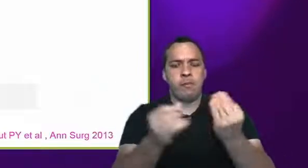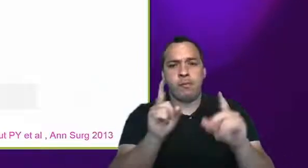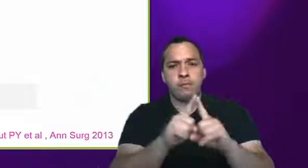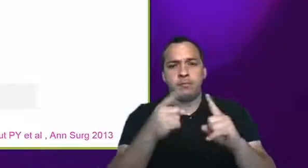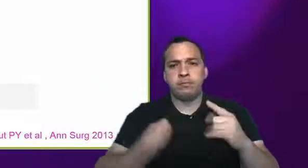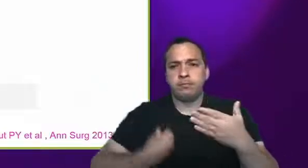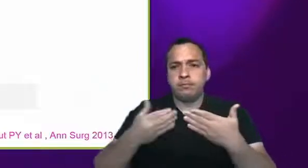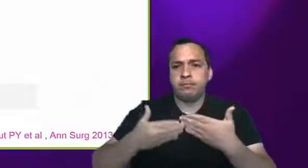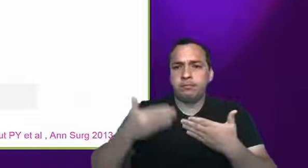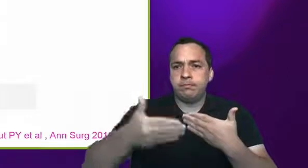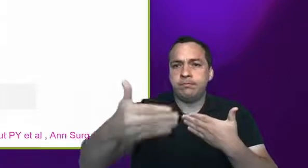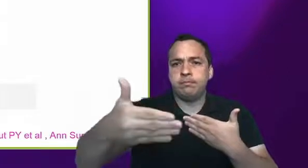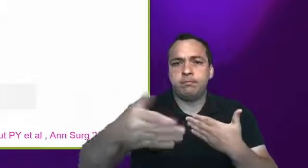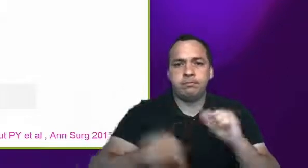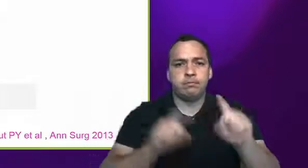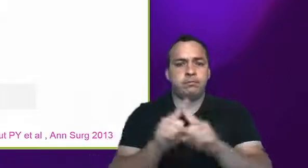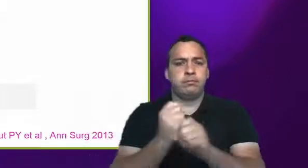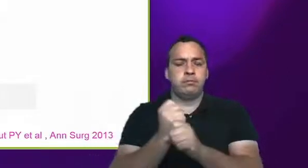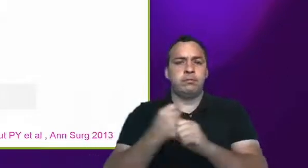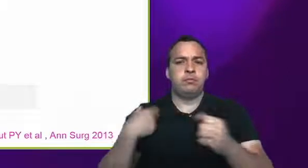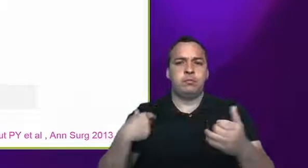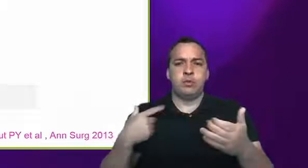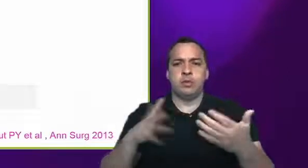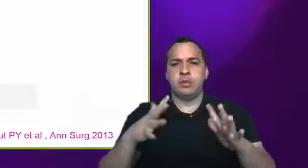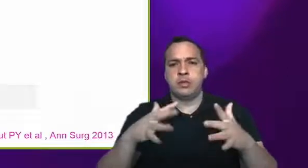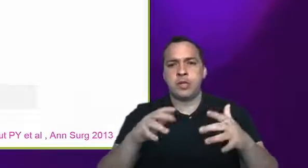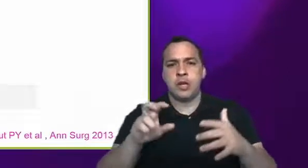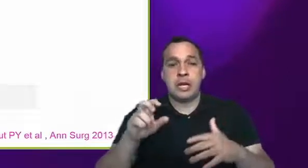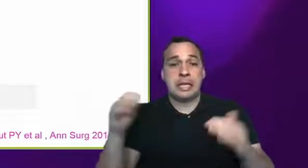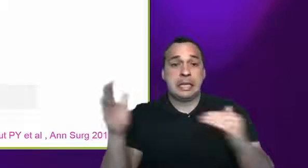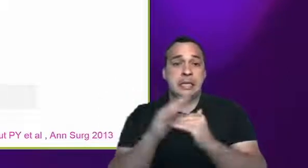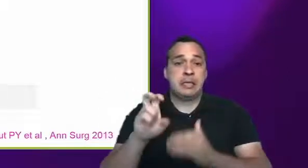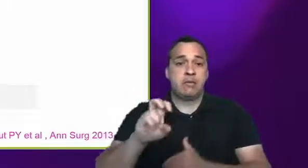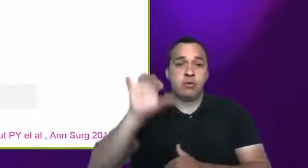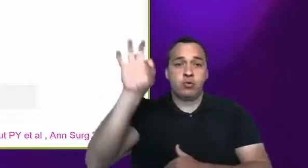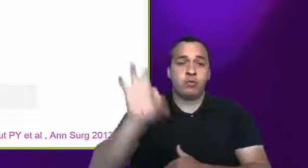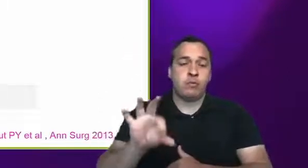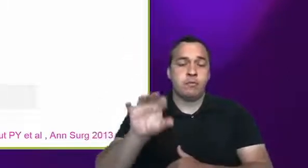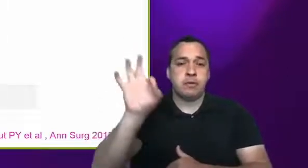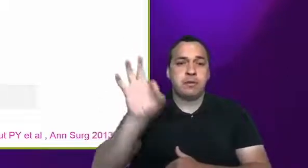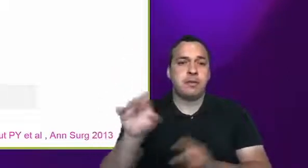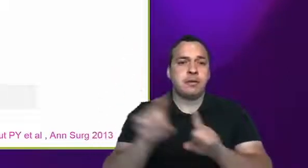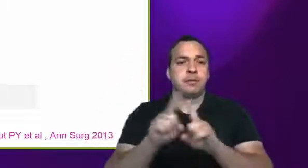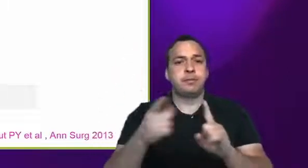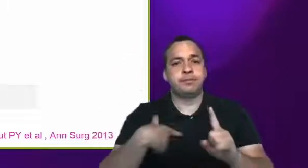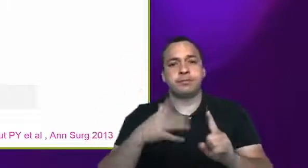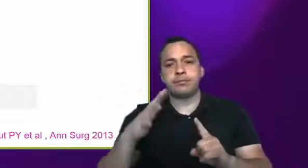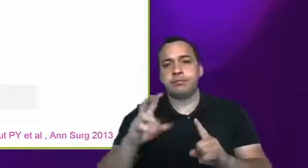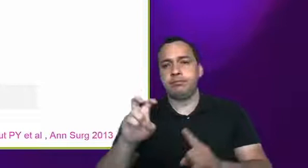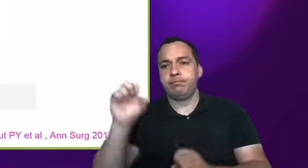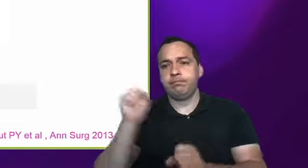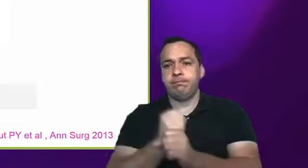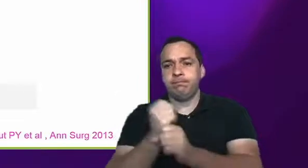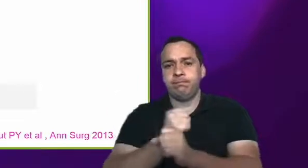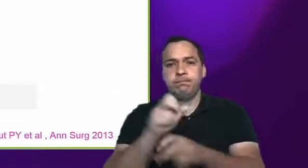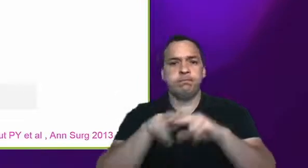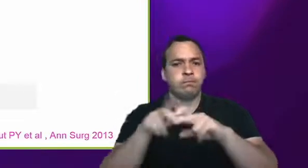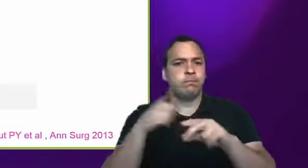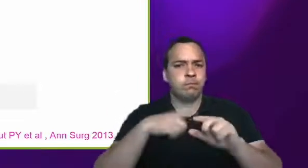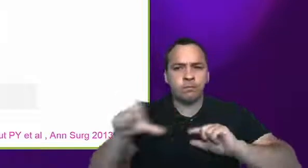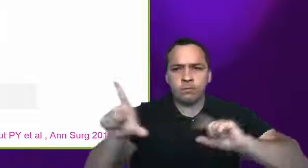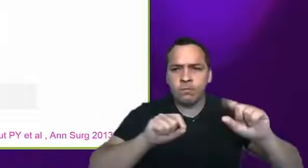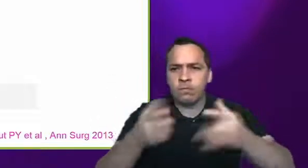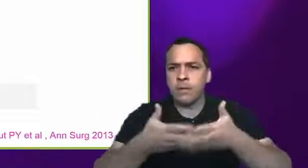que llegaron en los últimos años al 59% a 5 años. ¿Esto por qué? Porque los seleccionamos